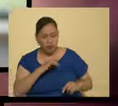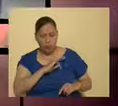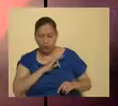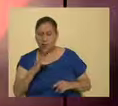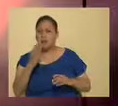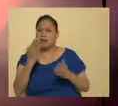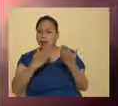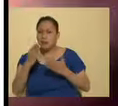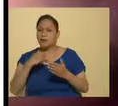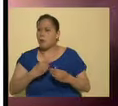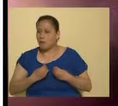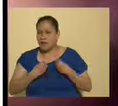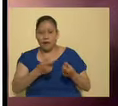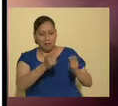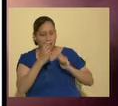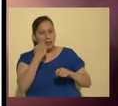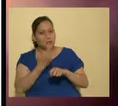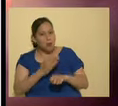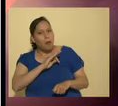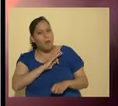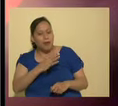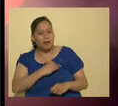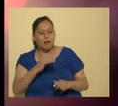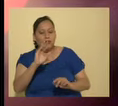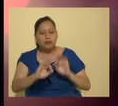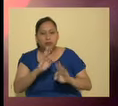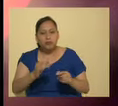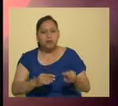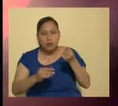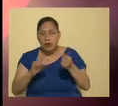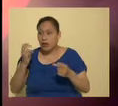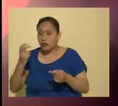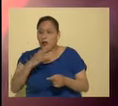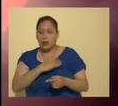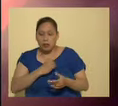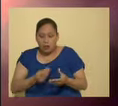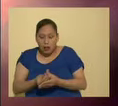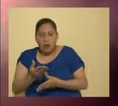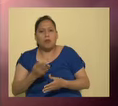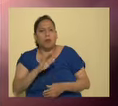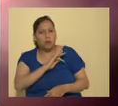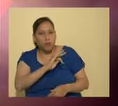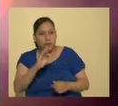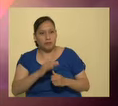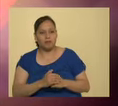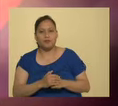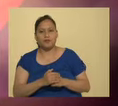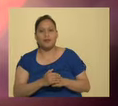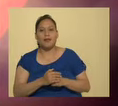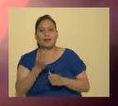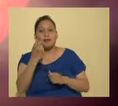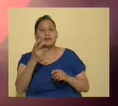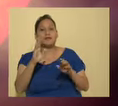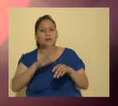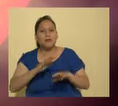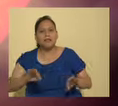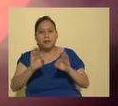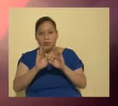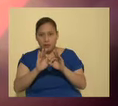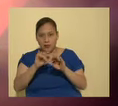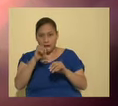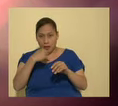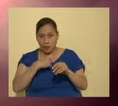grandes para tomar la vida y por ende poder dar vida a otras siguientes generaciones. Es aquí en donde yo te